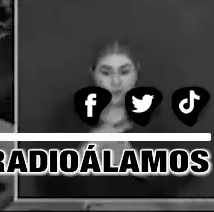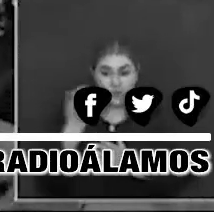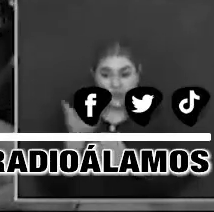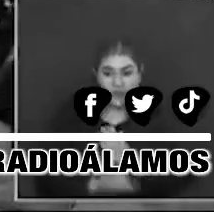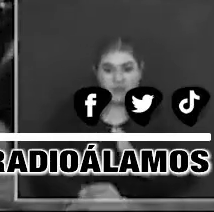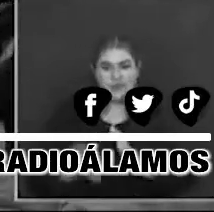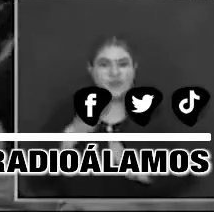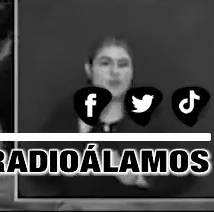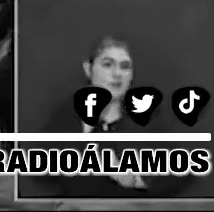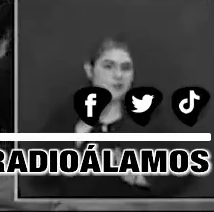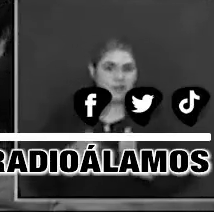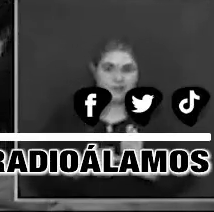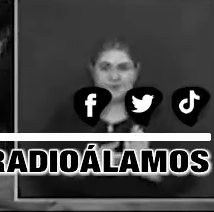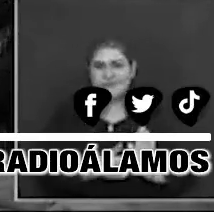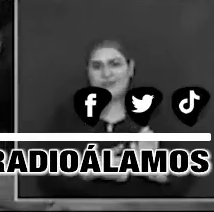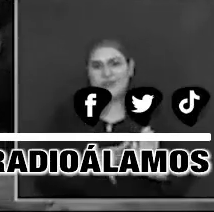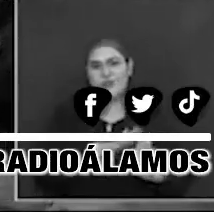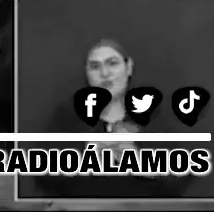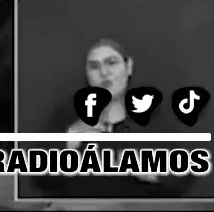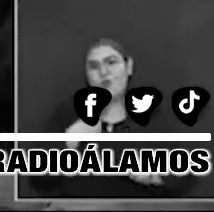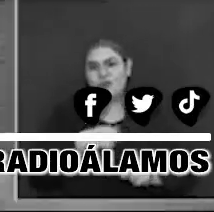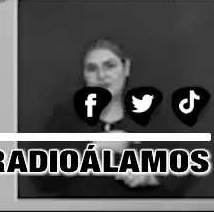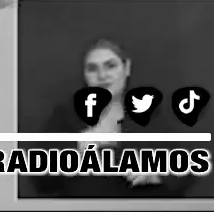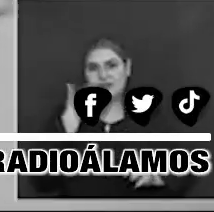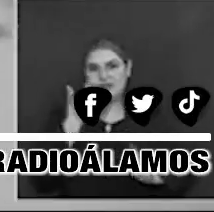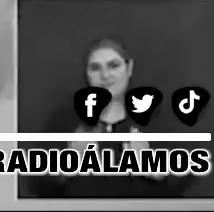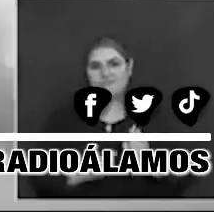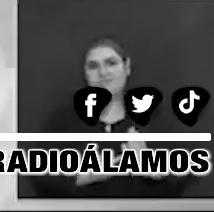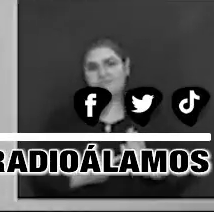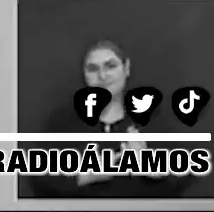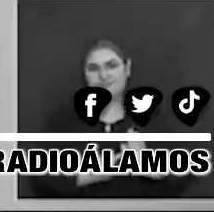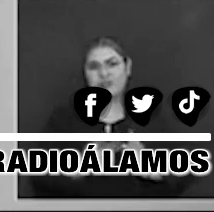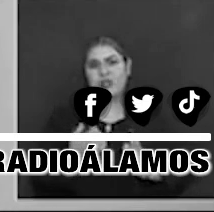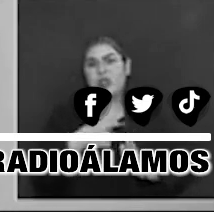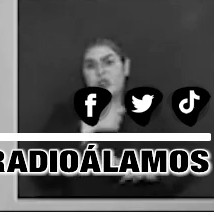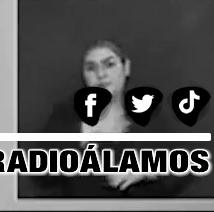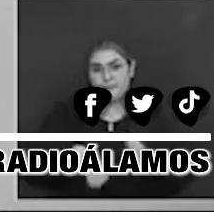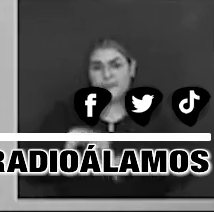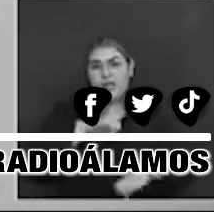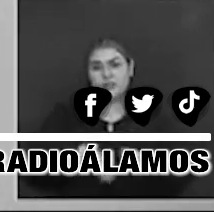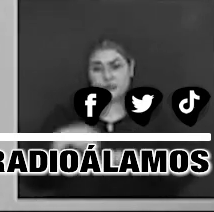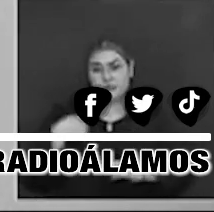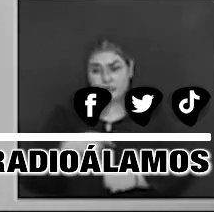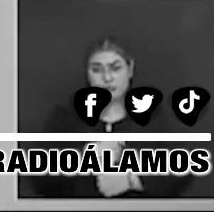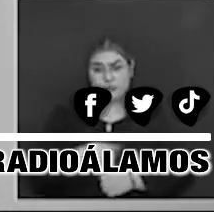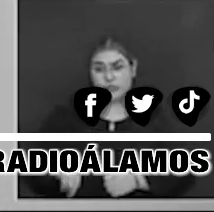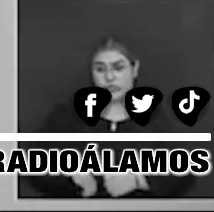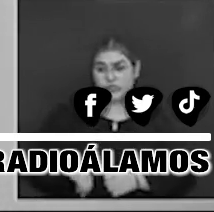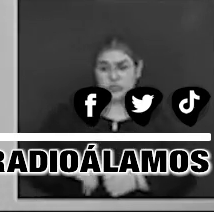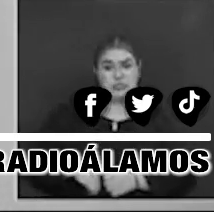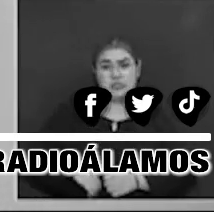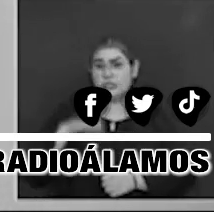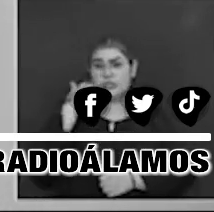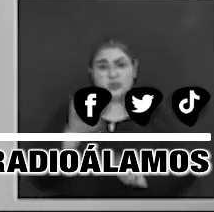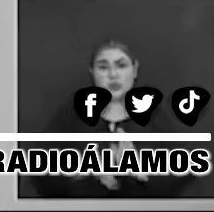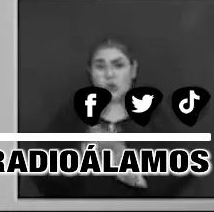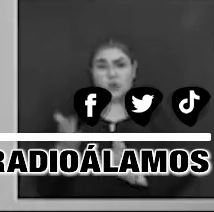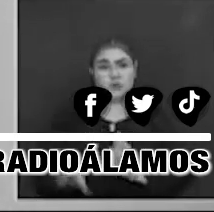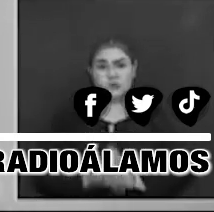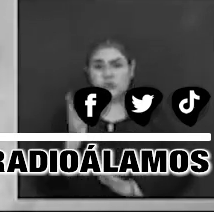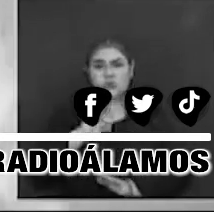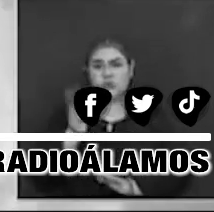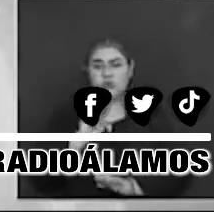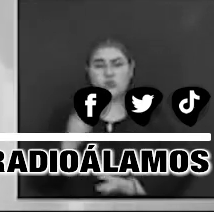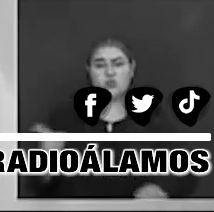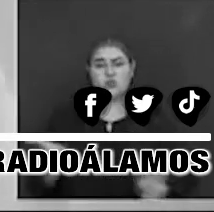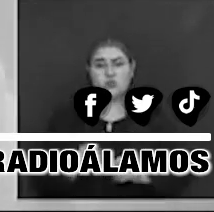que no sucedió de inmediato al estallar el escándalo, suponemos que por cortesía, o por esperar que la propia maestra agarrara camino o